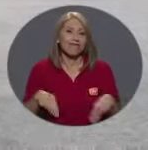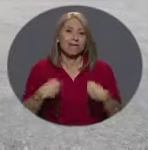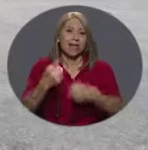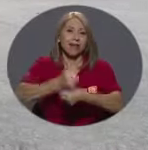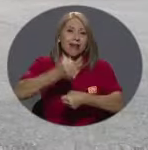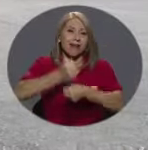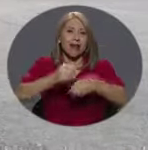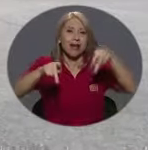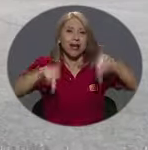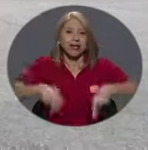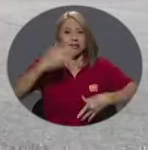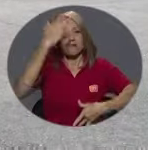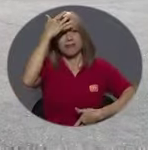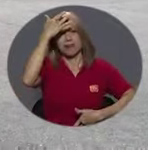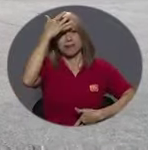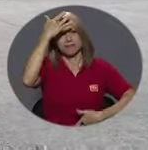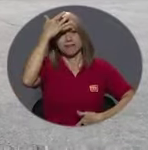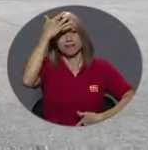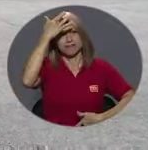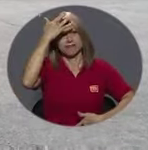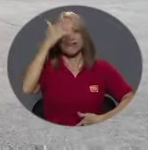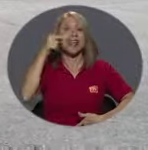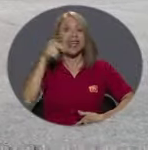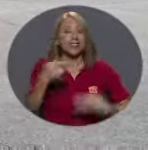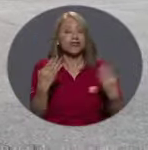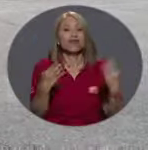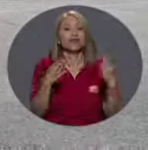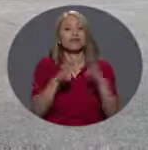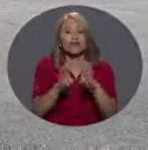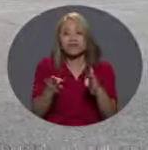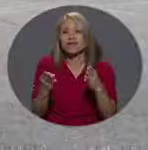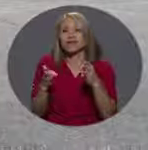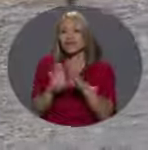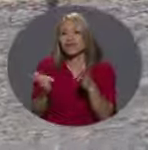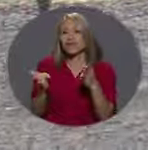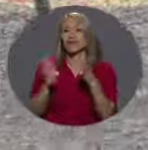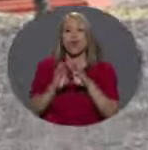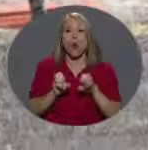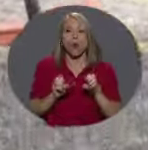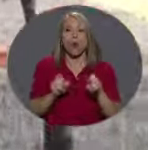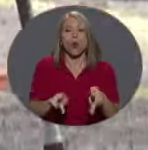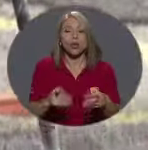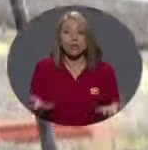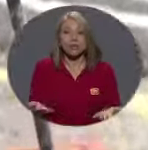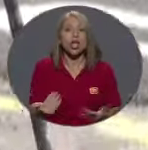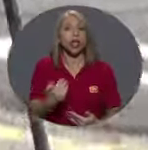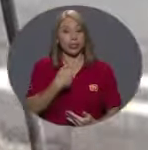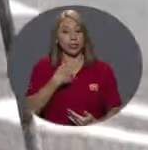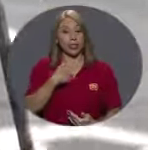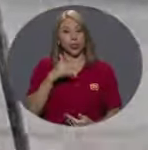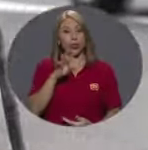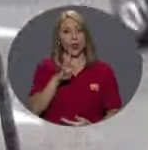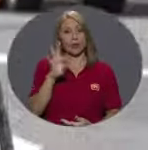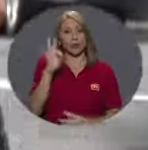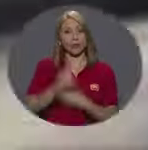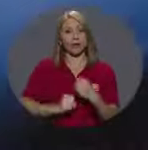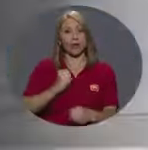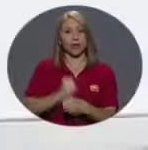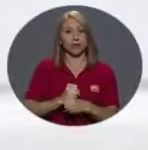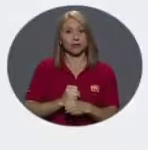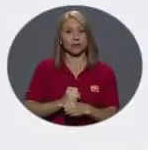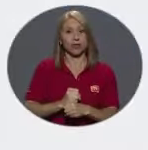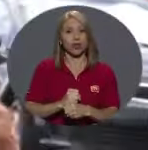Nadie emplea gente enferma. Y eso le cierra a uno puertas, posibilidades sobre todo. Yo tengo 49